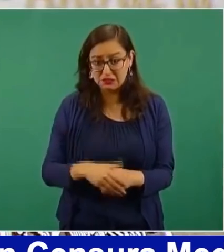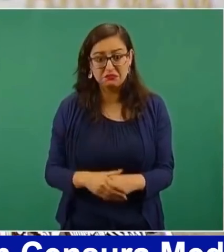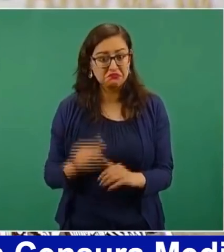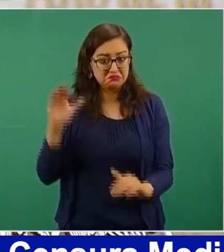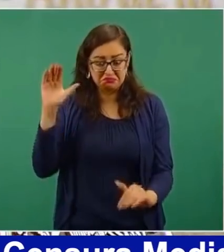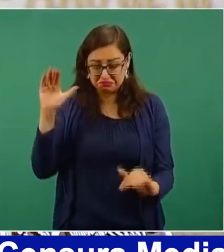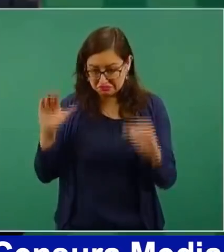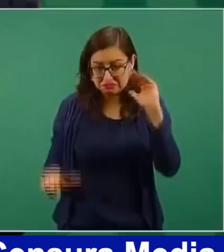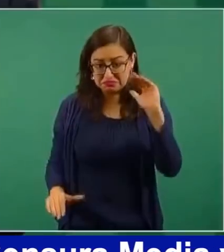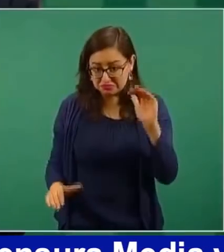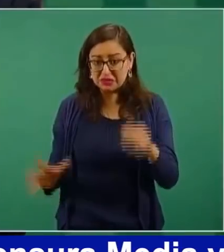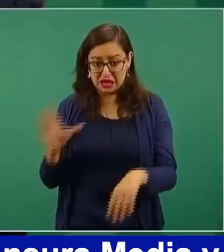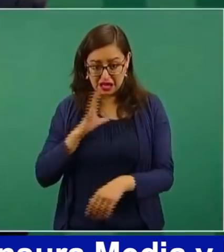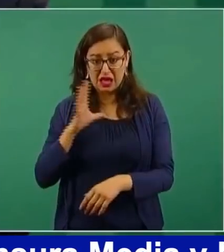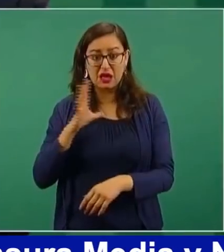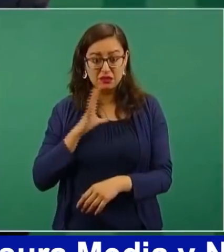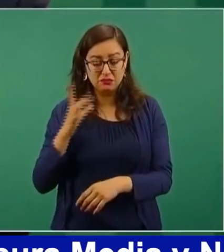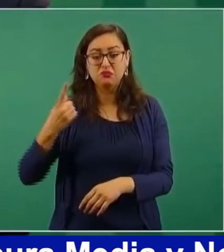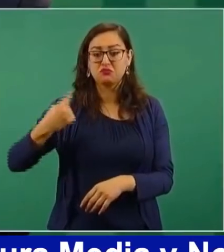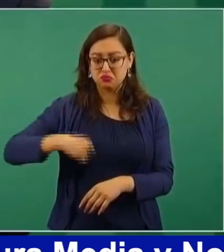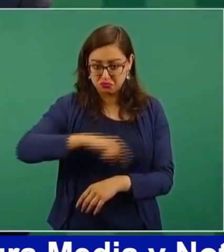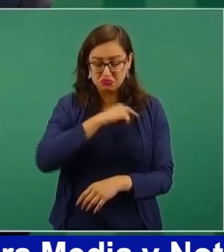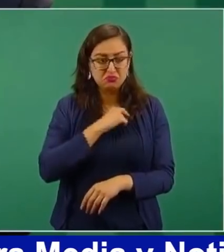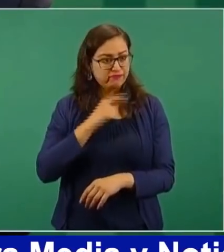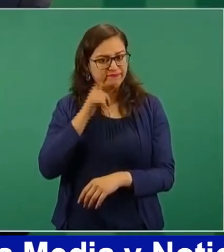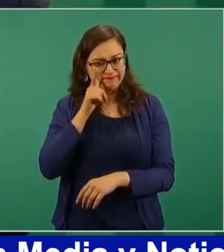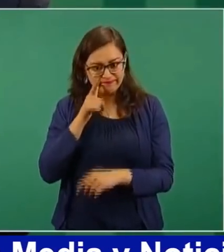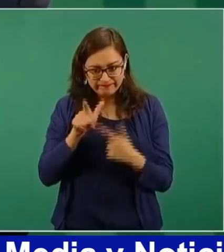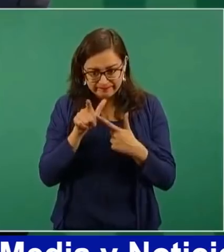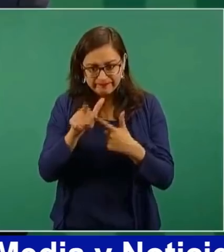y vamos a enfrentar el problema.